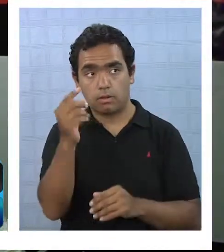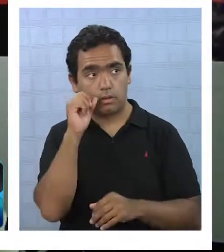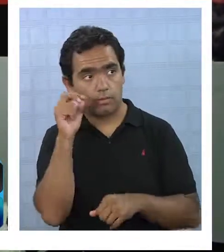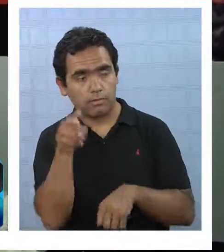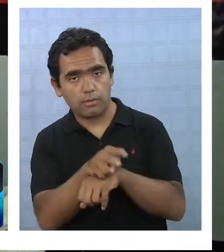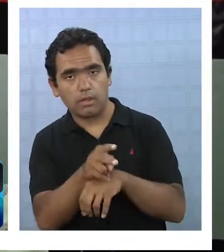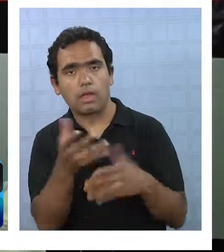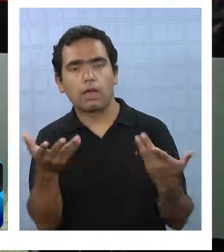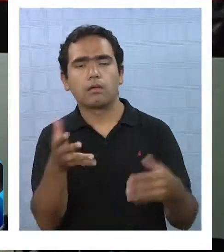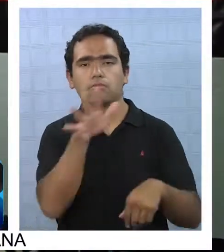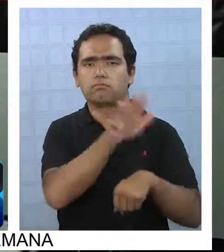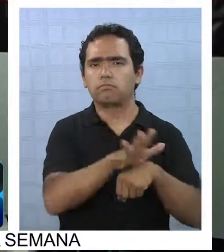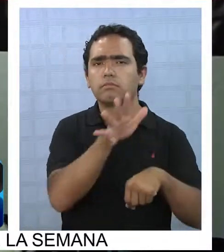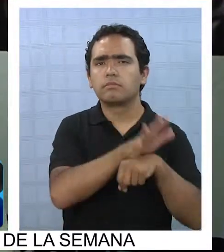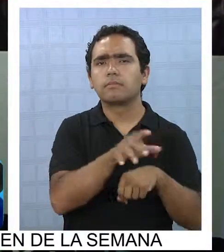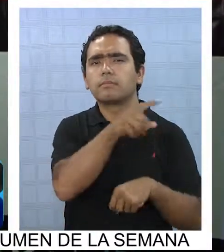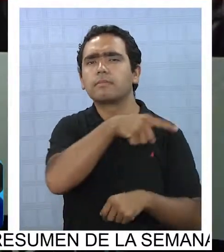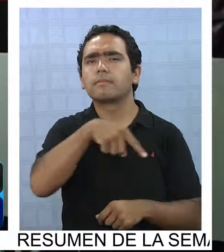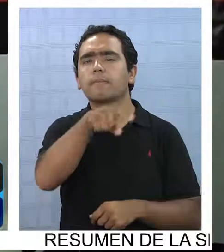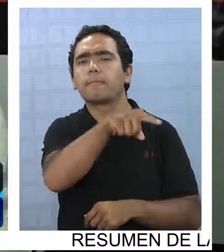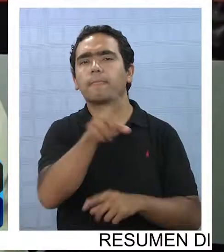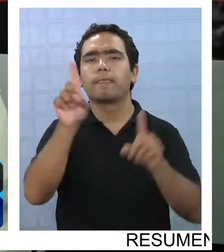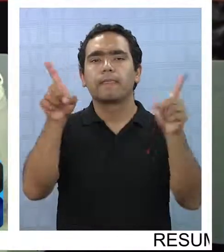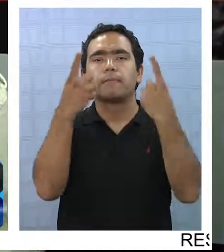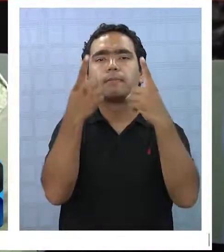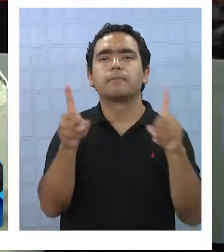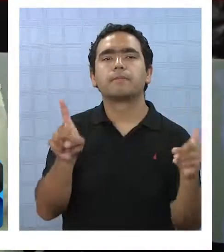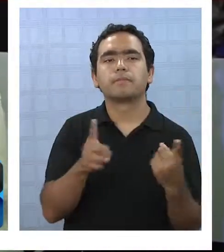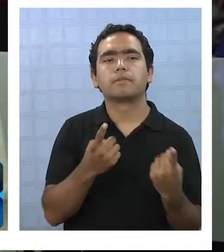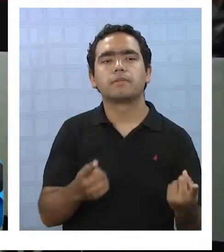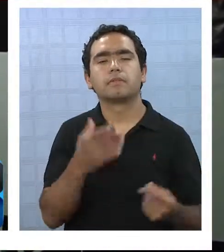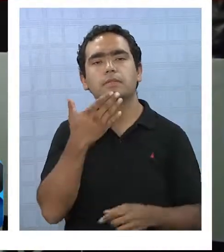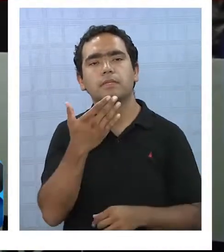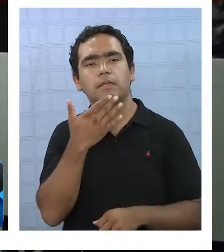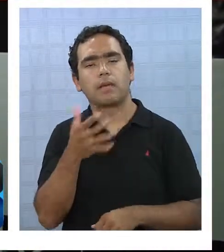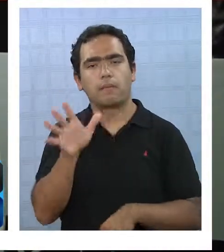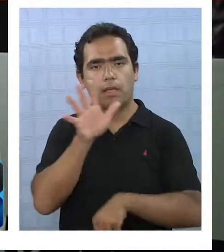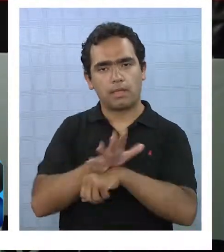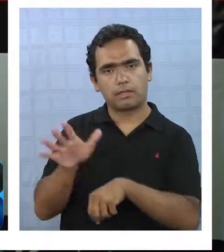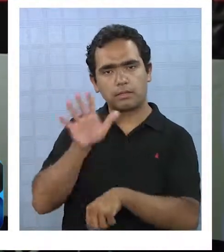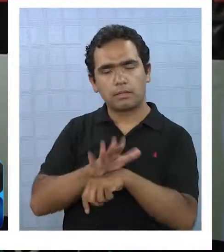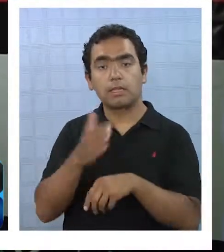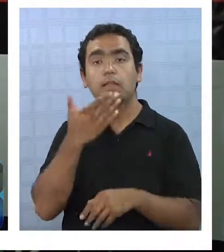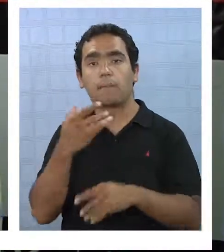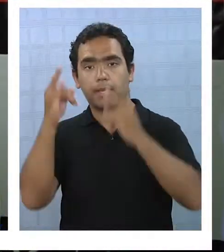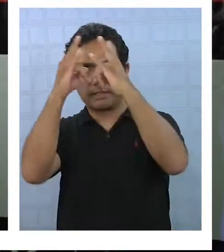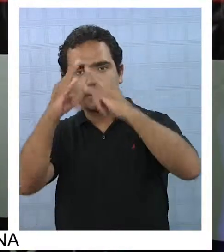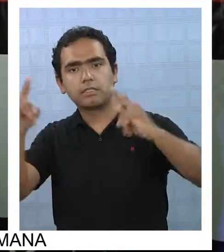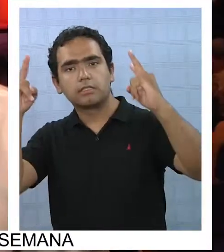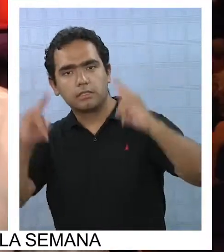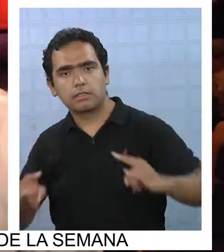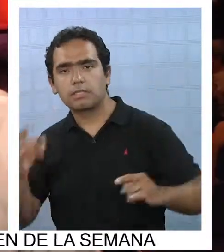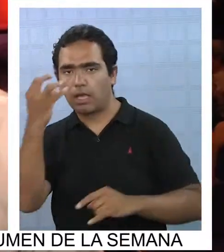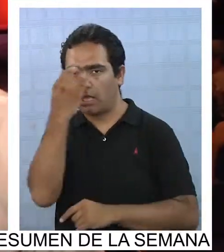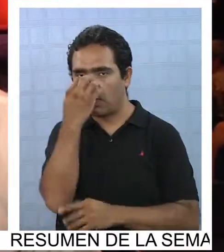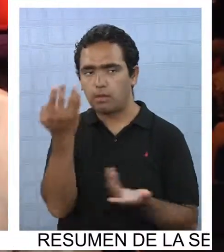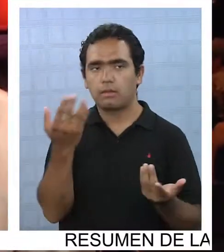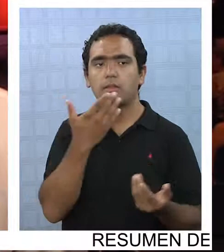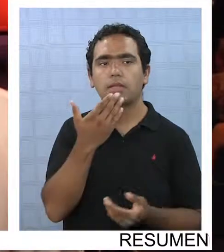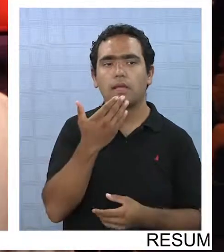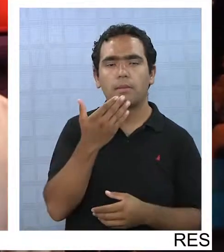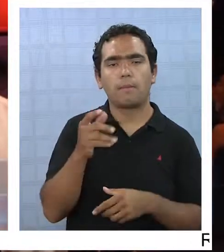trajimos un espectáculo netamente musical, que mezcla además las artes circenses y la música afro. Son